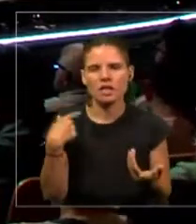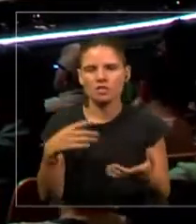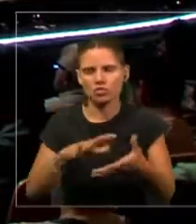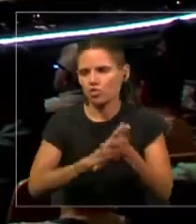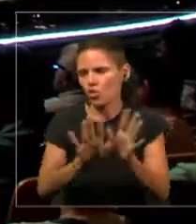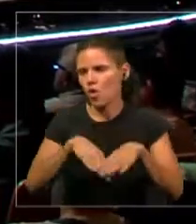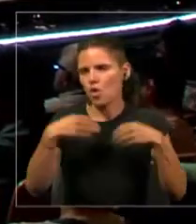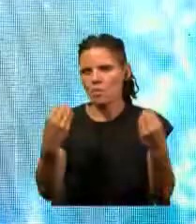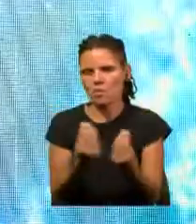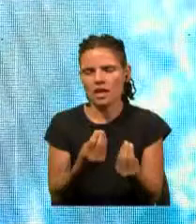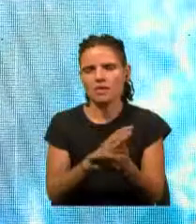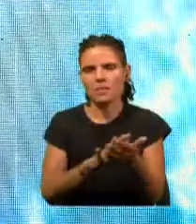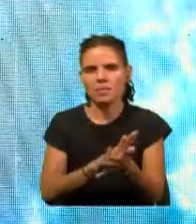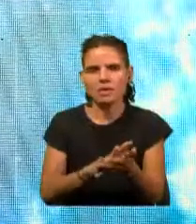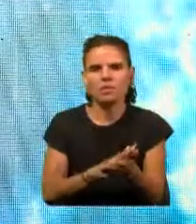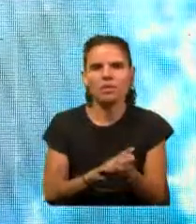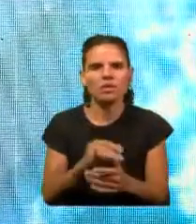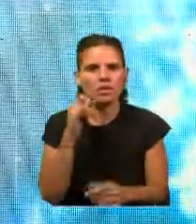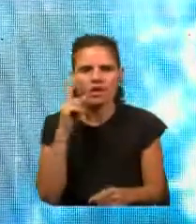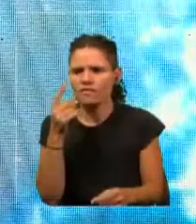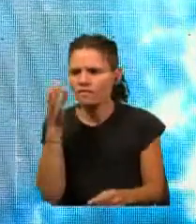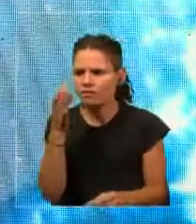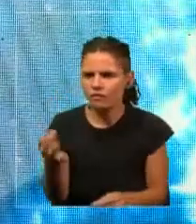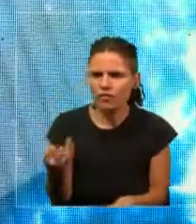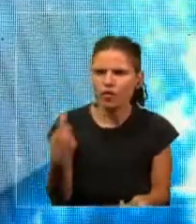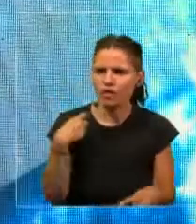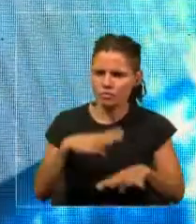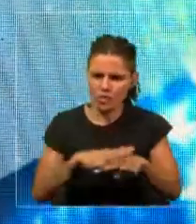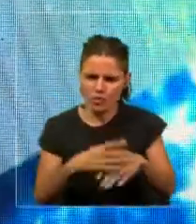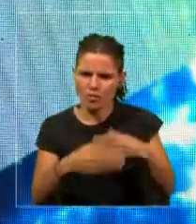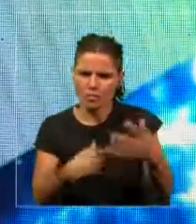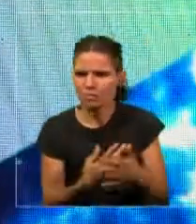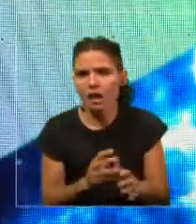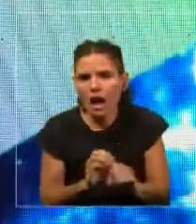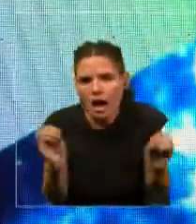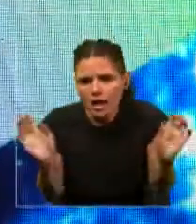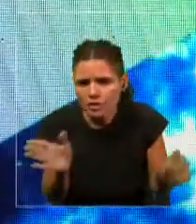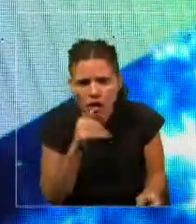decir que vio algoritmo funcionar y no? Nadie.